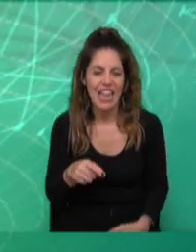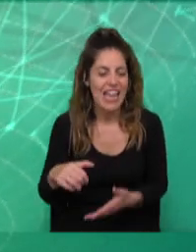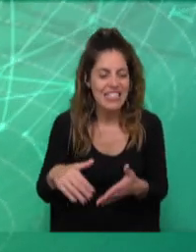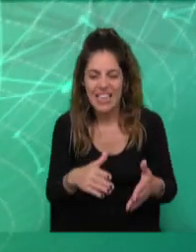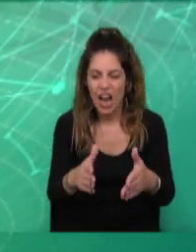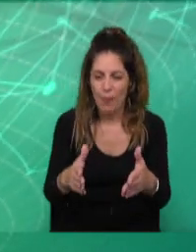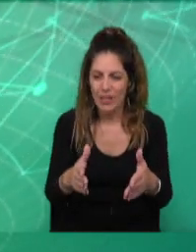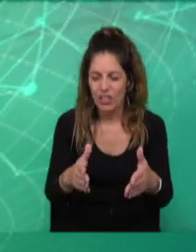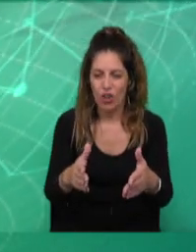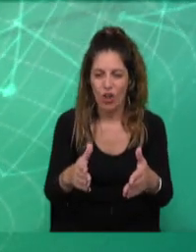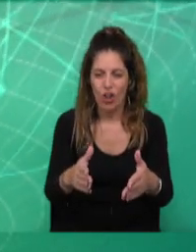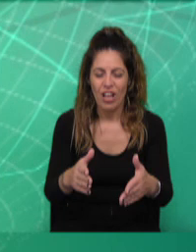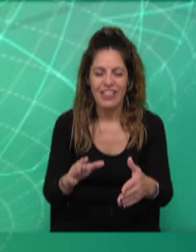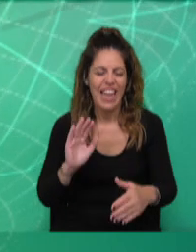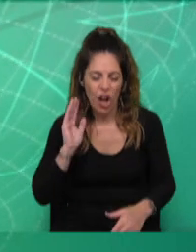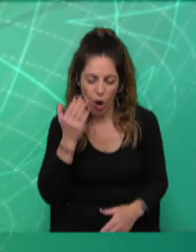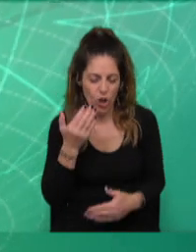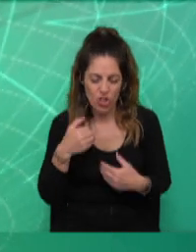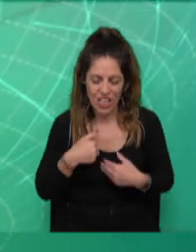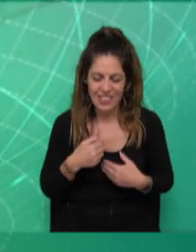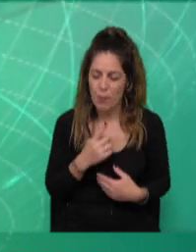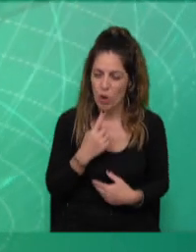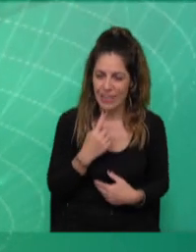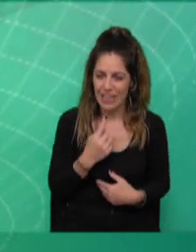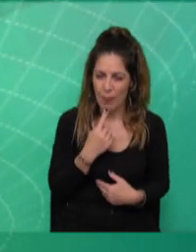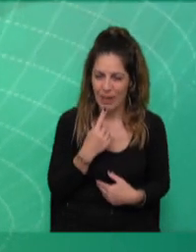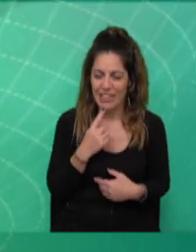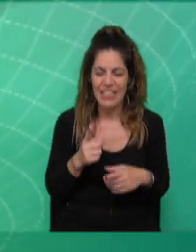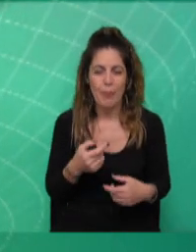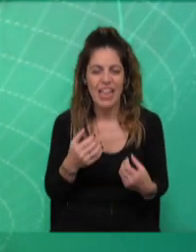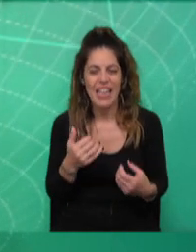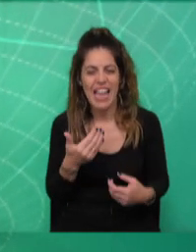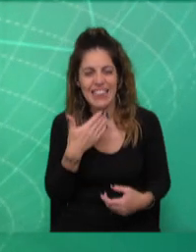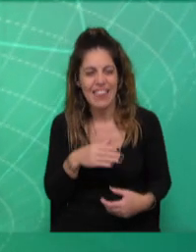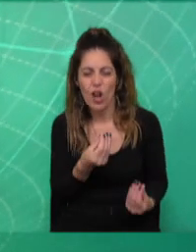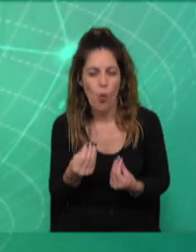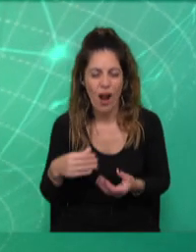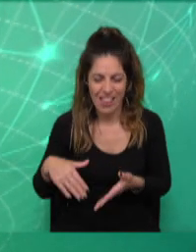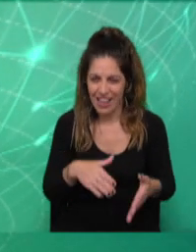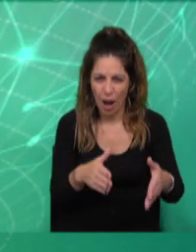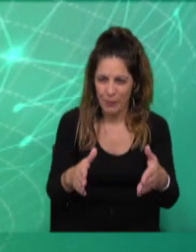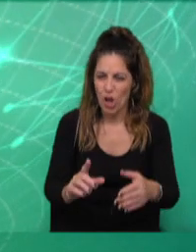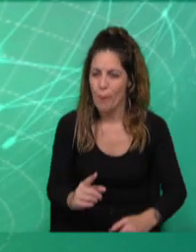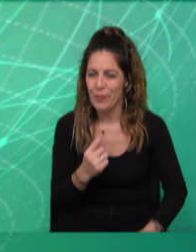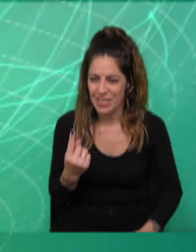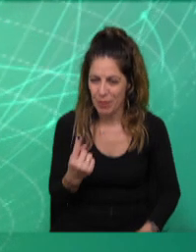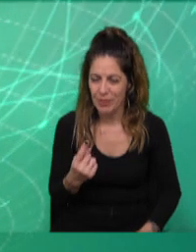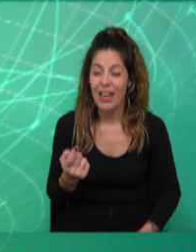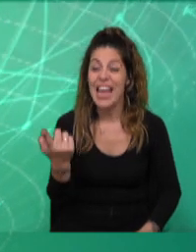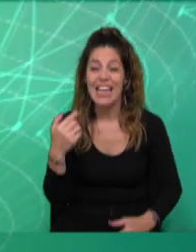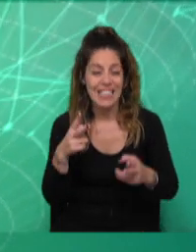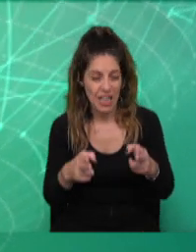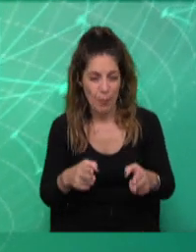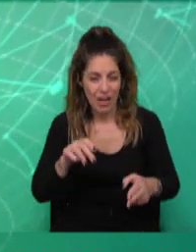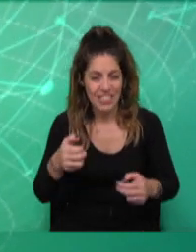de de de reconocerse políticamente y también como entender cuál era el camino principalmente porque en esa época él ya